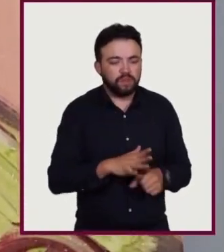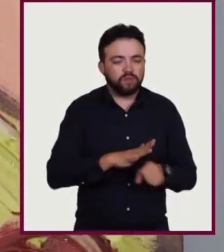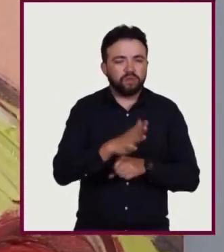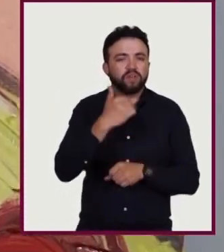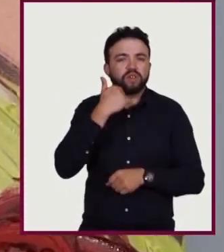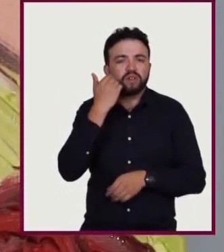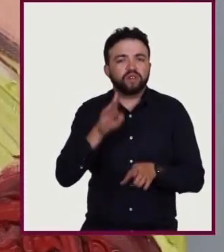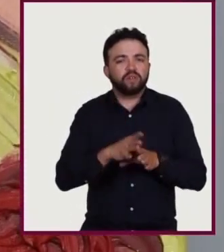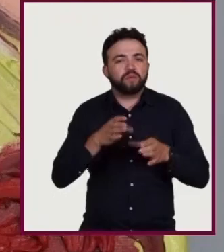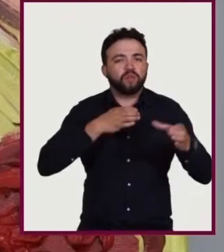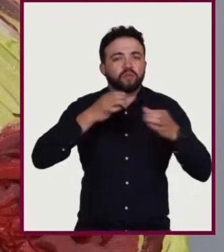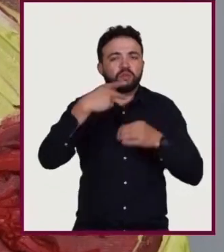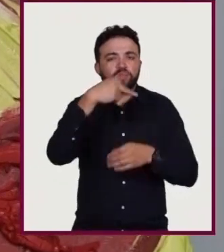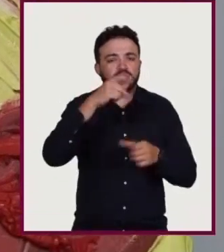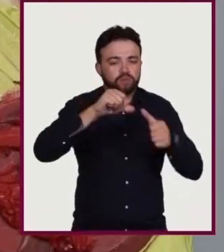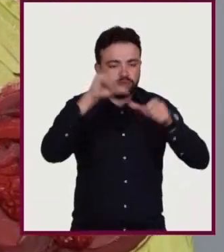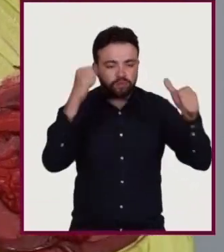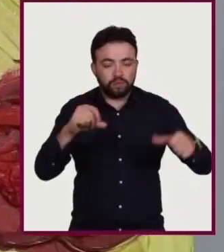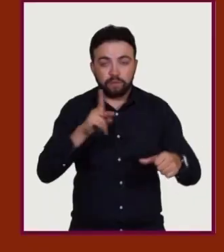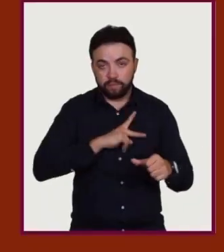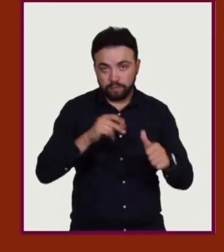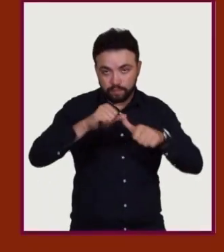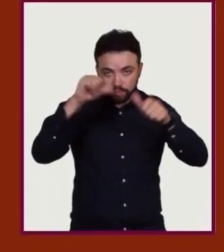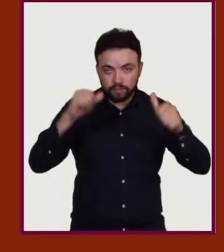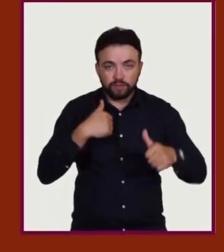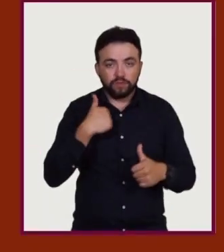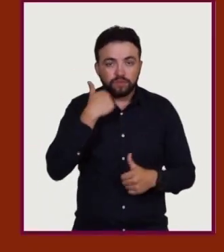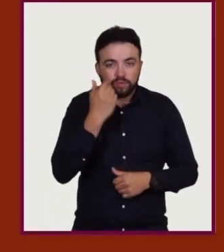arte? Con mi arte intento comunicar